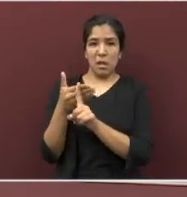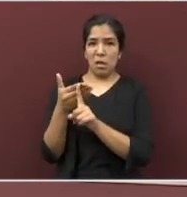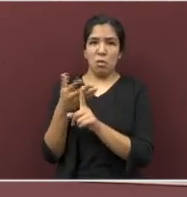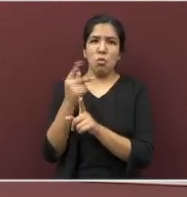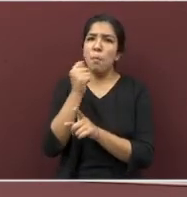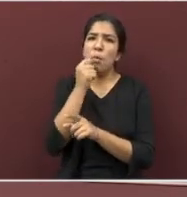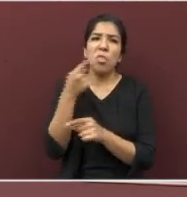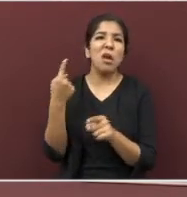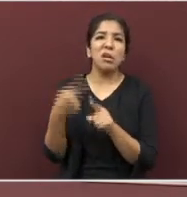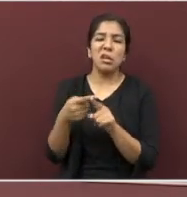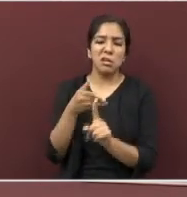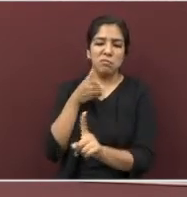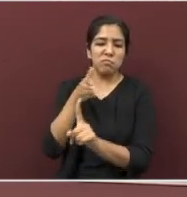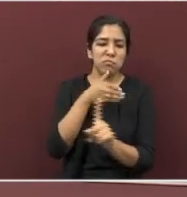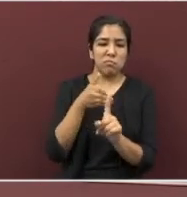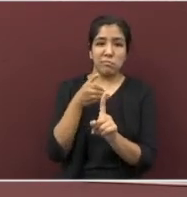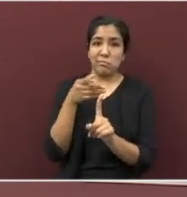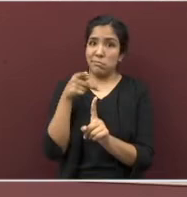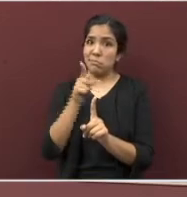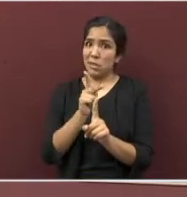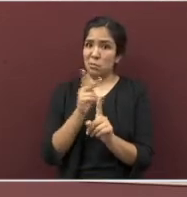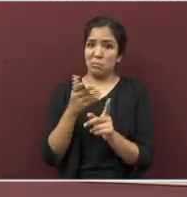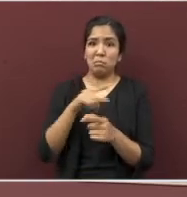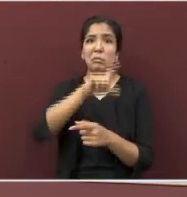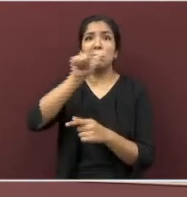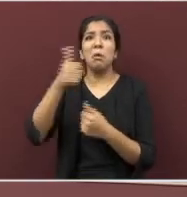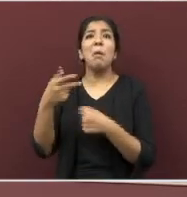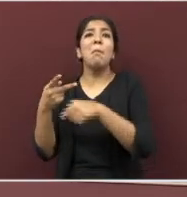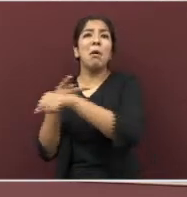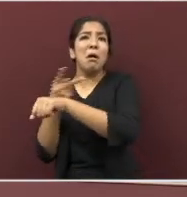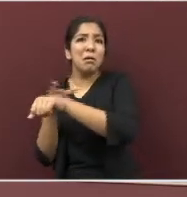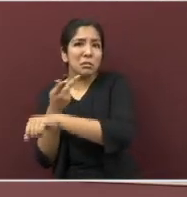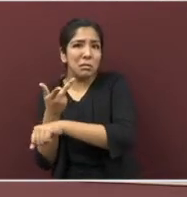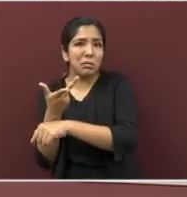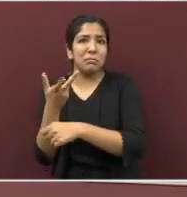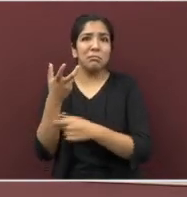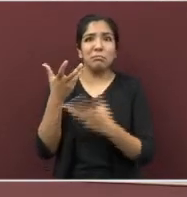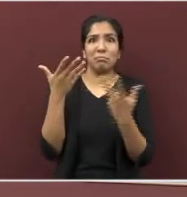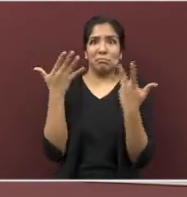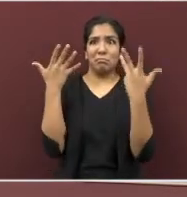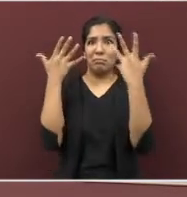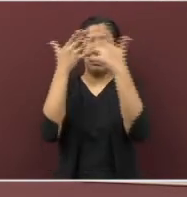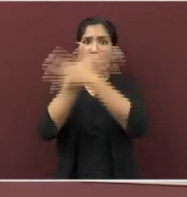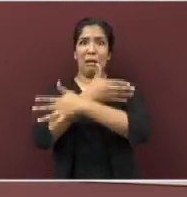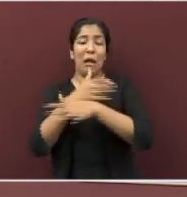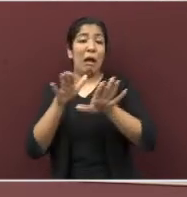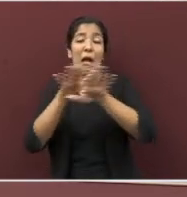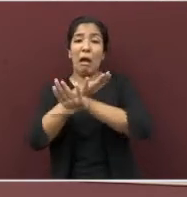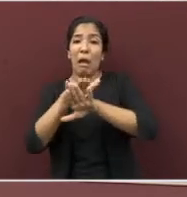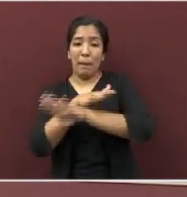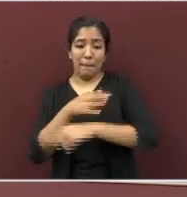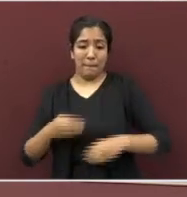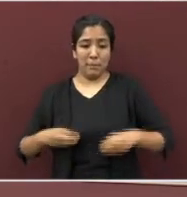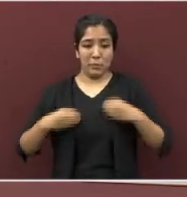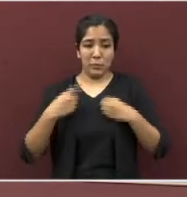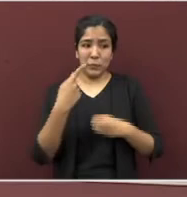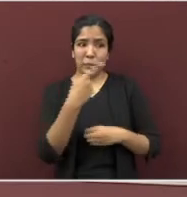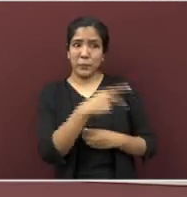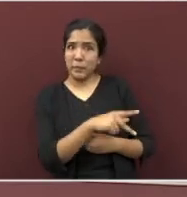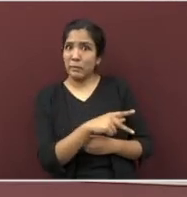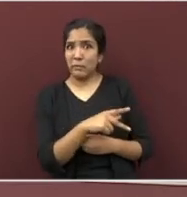tiene consecuencias en la integridad emocional y física de las personas mayores por eso es crucial reconocerla